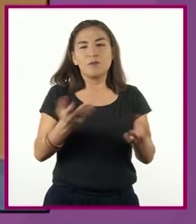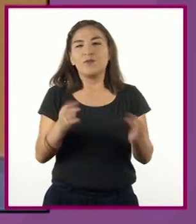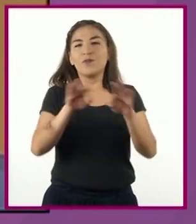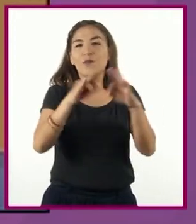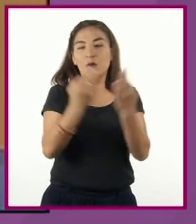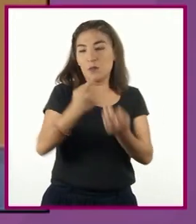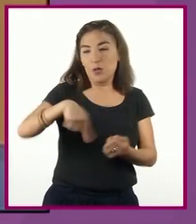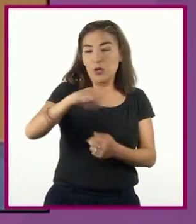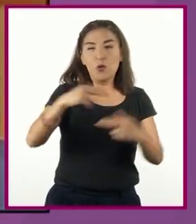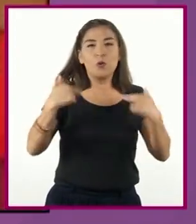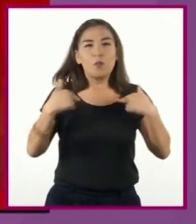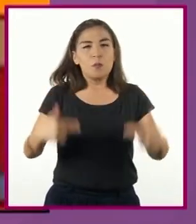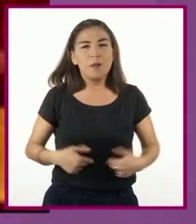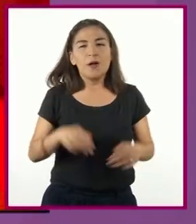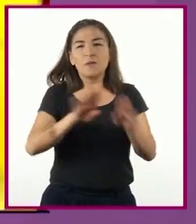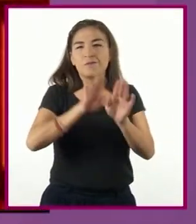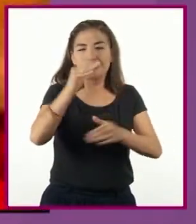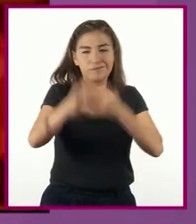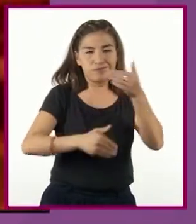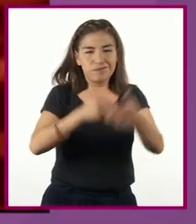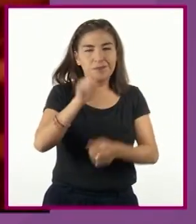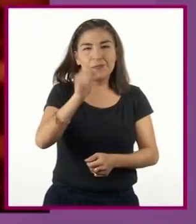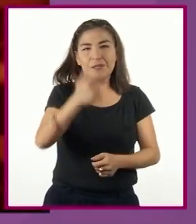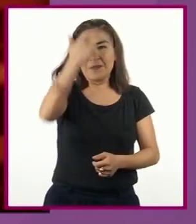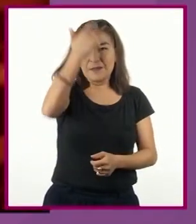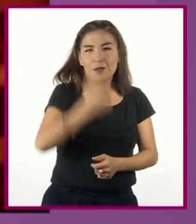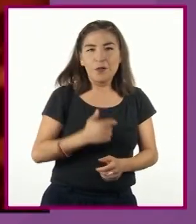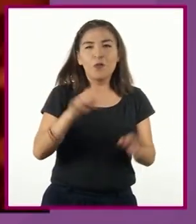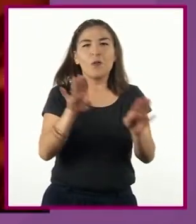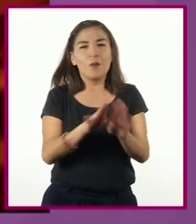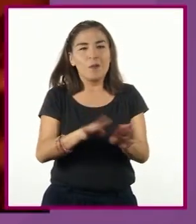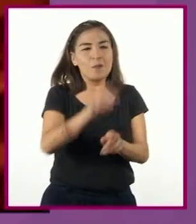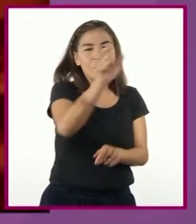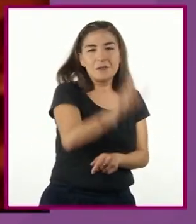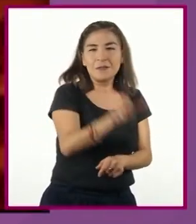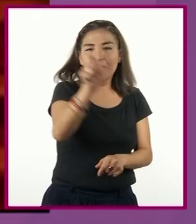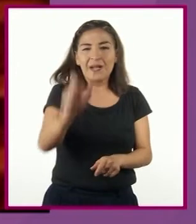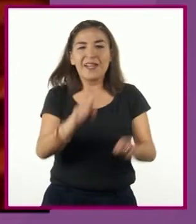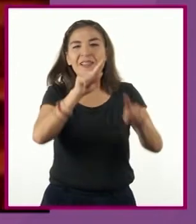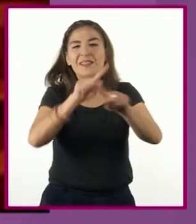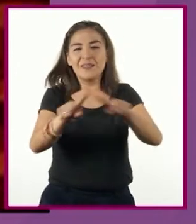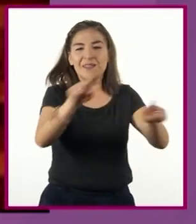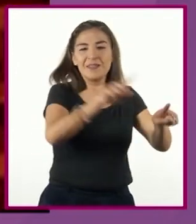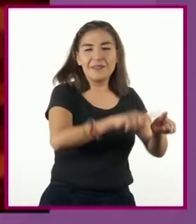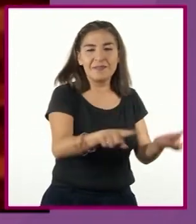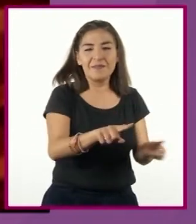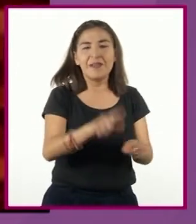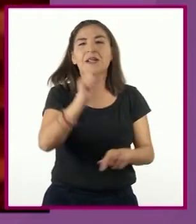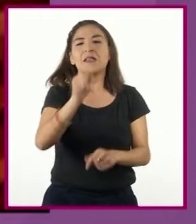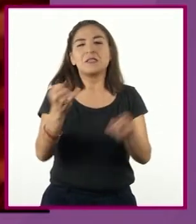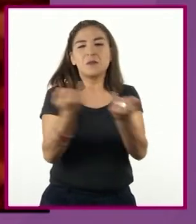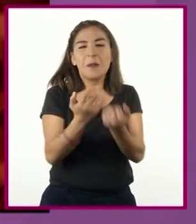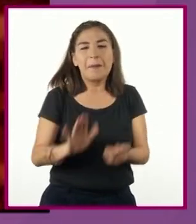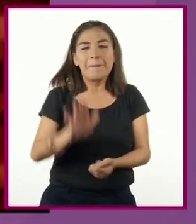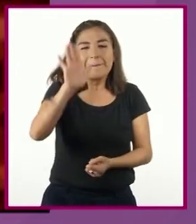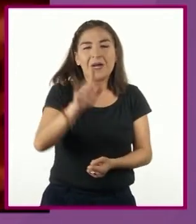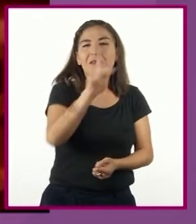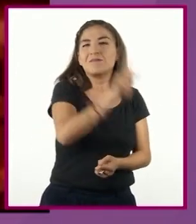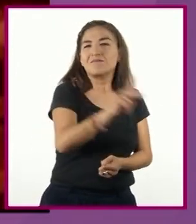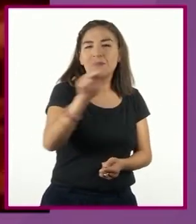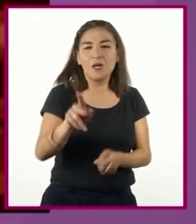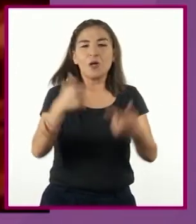humanos se forjan como individuos, a partir de la diferenciación y a partir de la asimilación a un